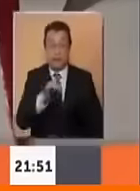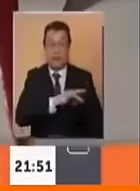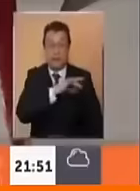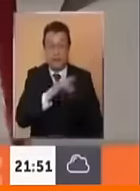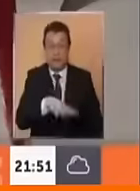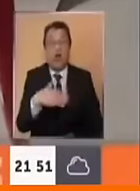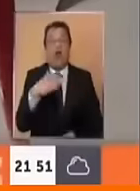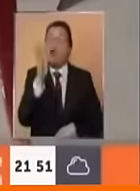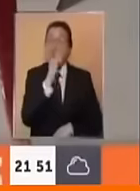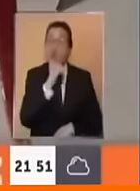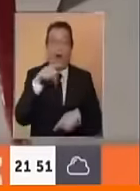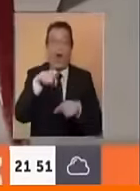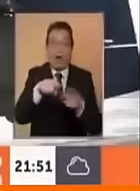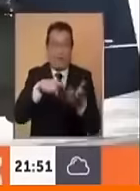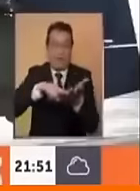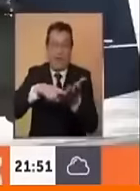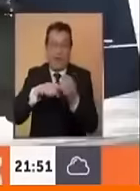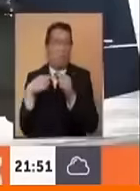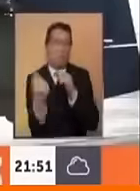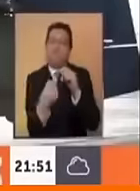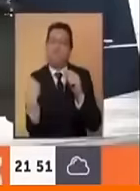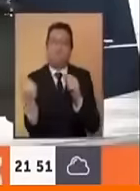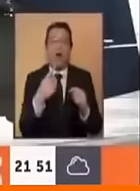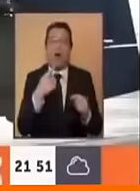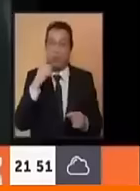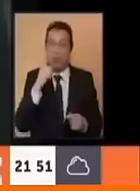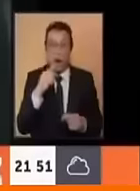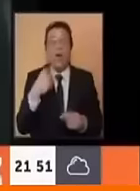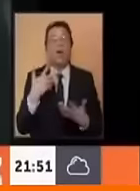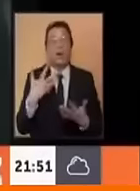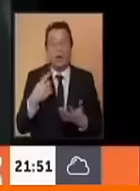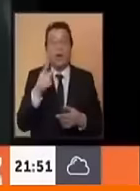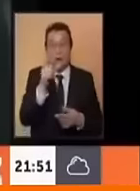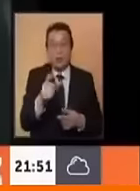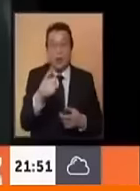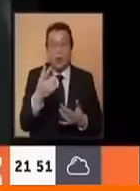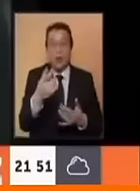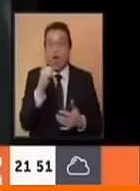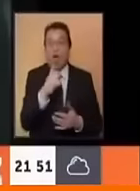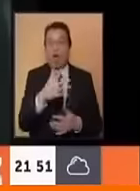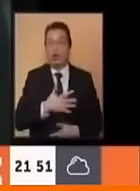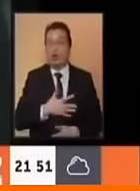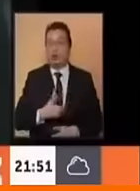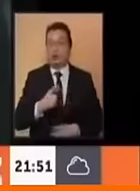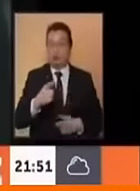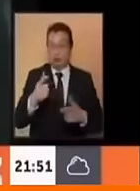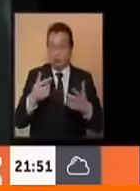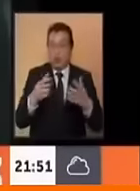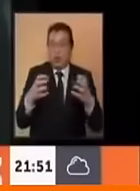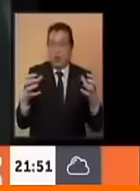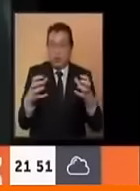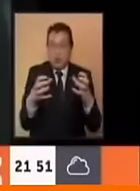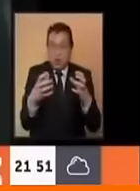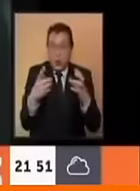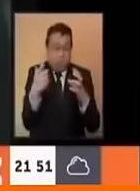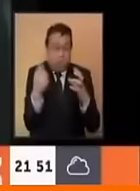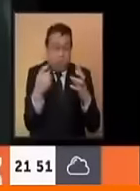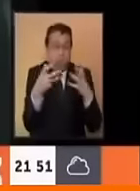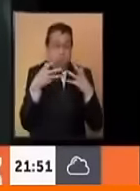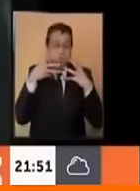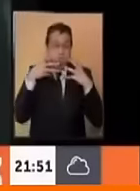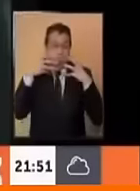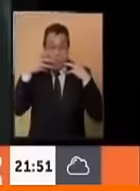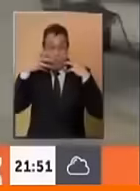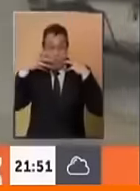cuenta con este tipo de simuladores. Queremos conocer la ingrata amiga de los pilotos. La Fuerza G. FACH